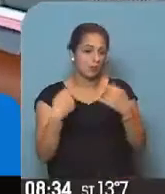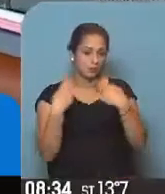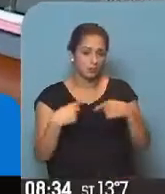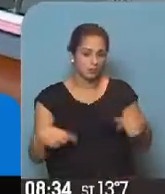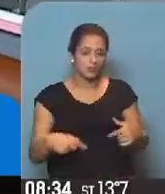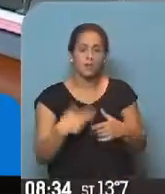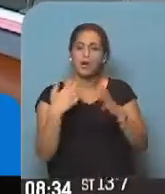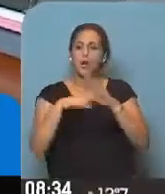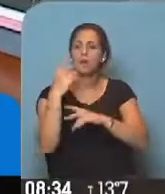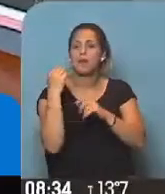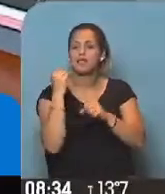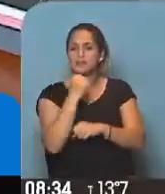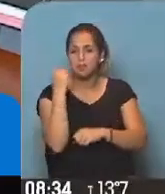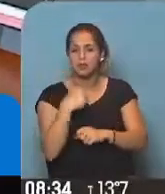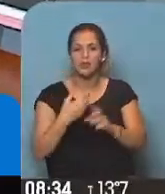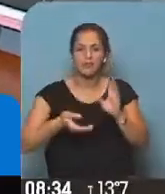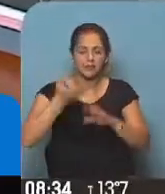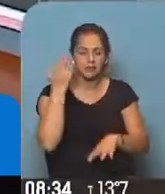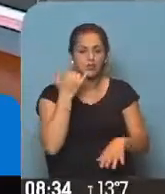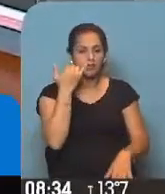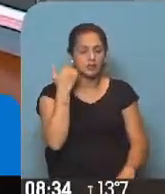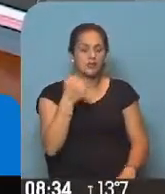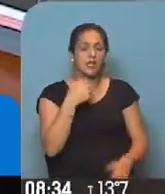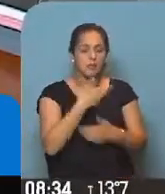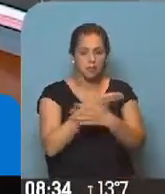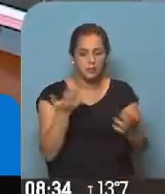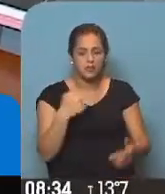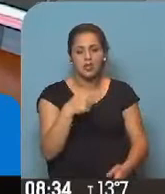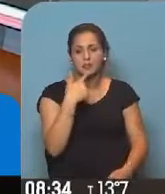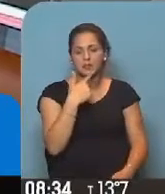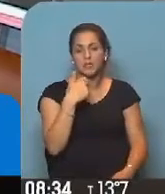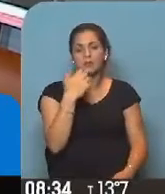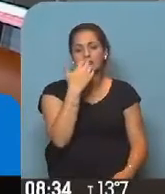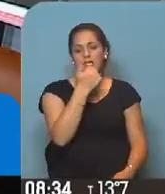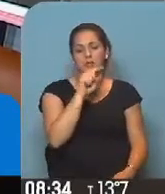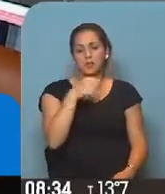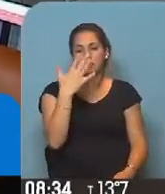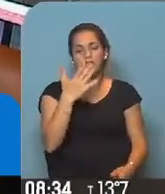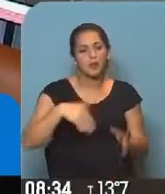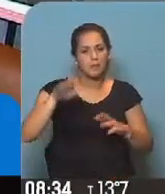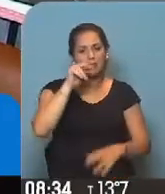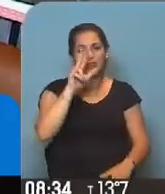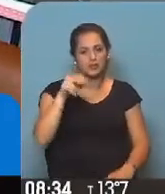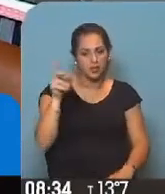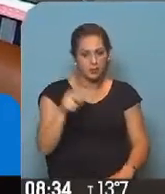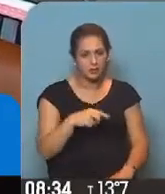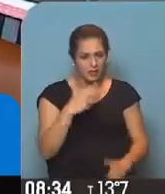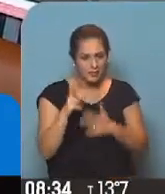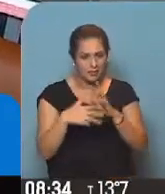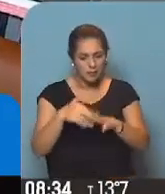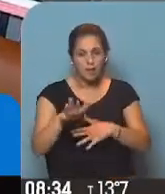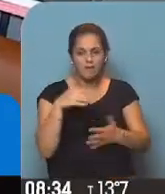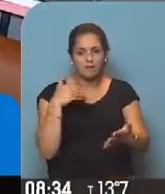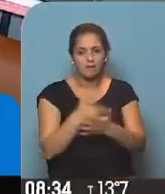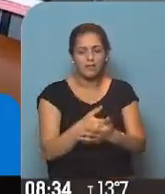los puntos importantes inflación se conoció el índice de septiembre 6.5 arriba de 32% dicen que va a llegar a 50 fin de